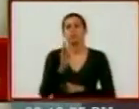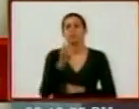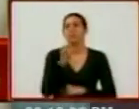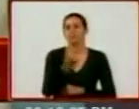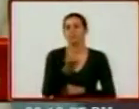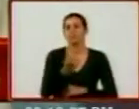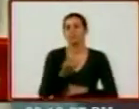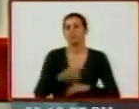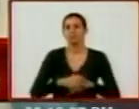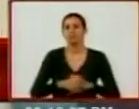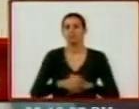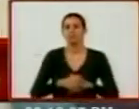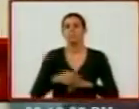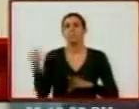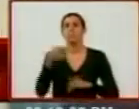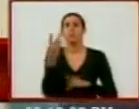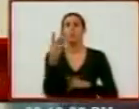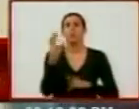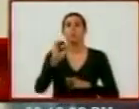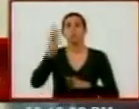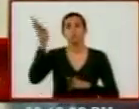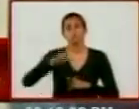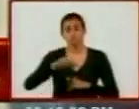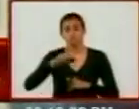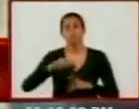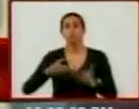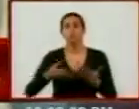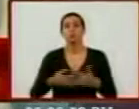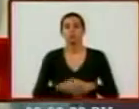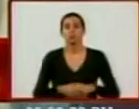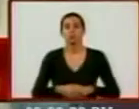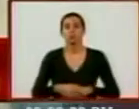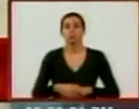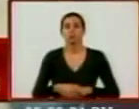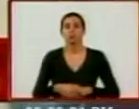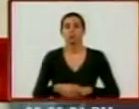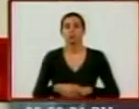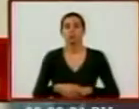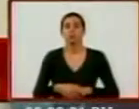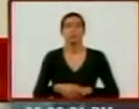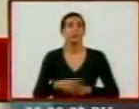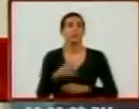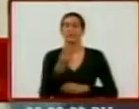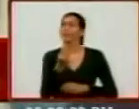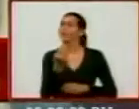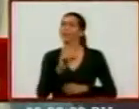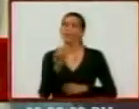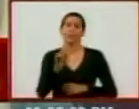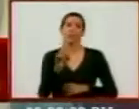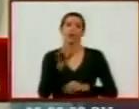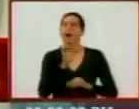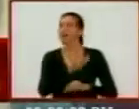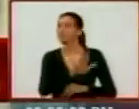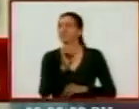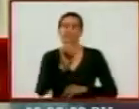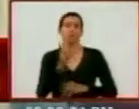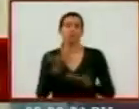de descuento un descuento de 40 por ciento y esta obviamente no es